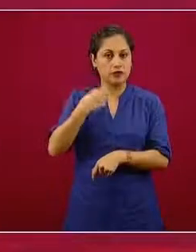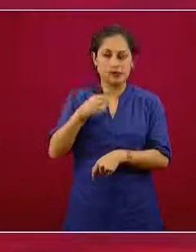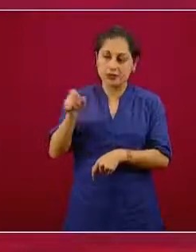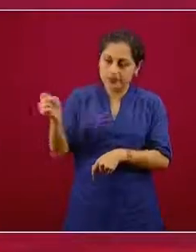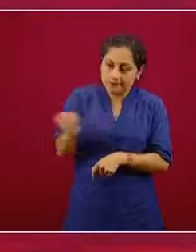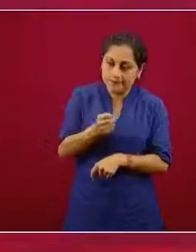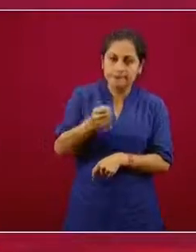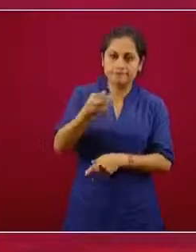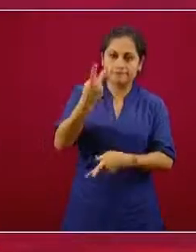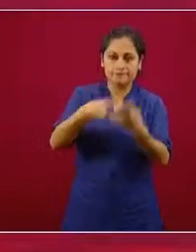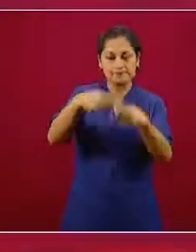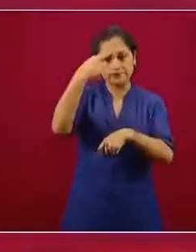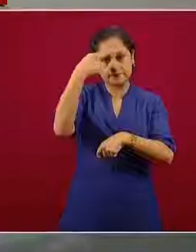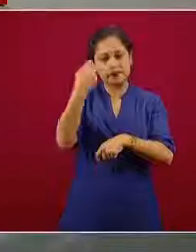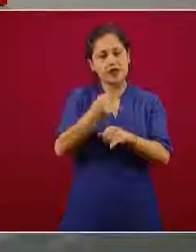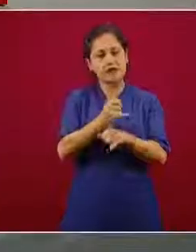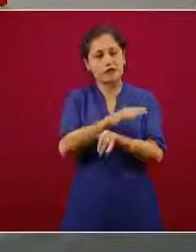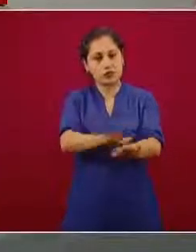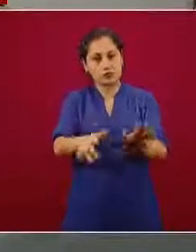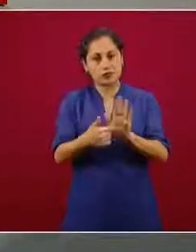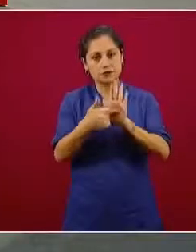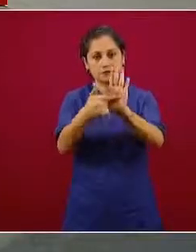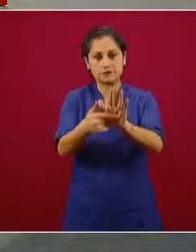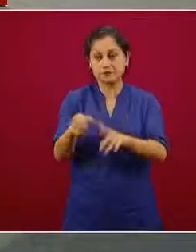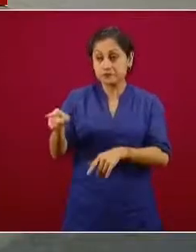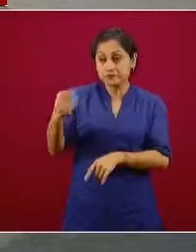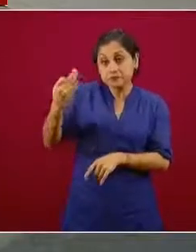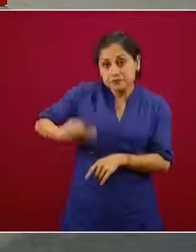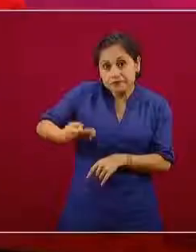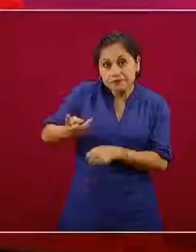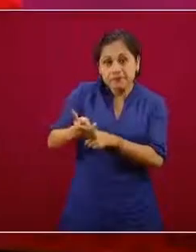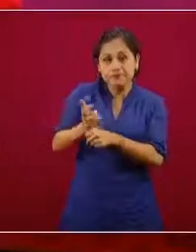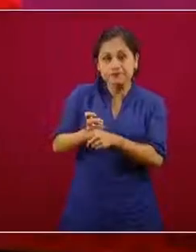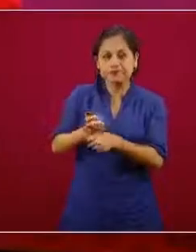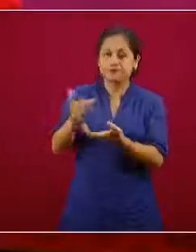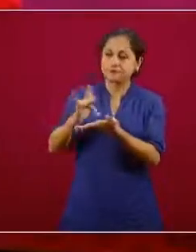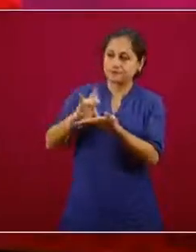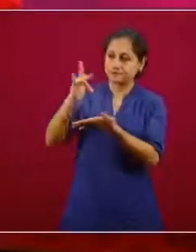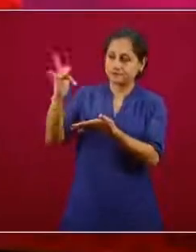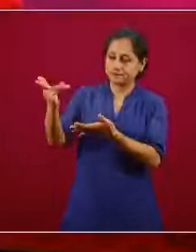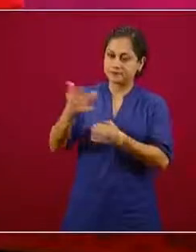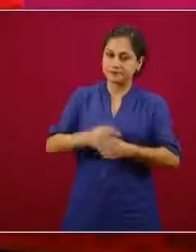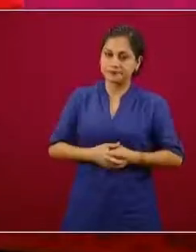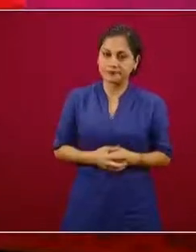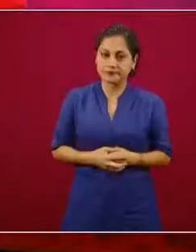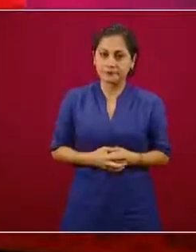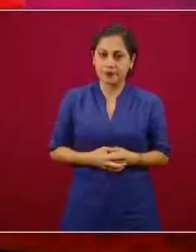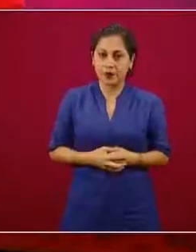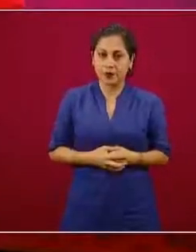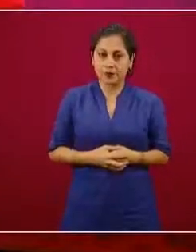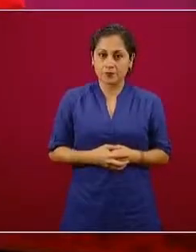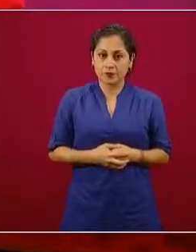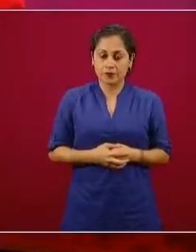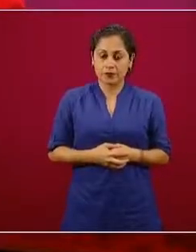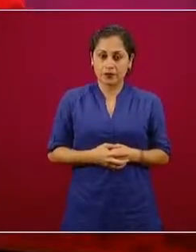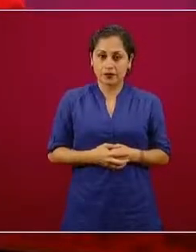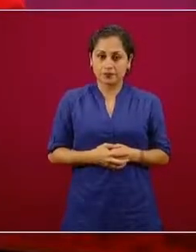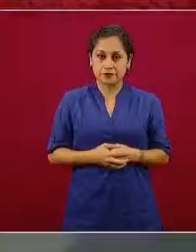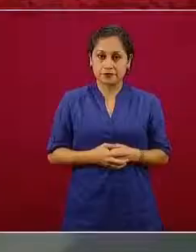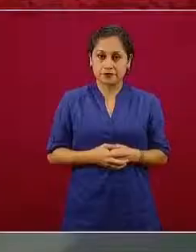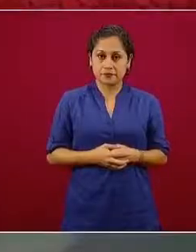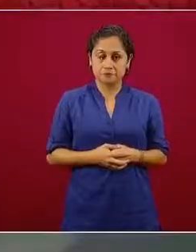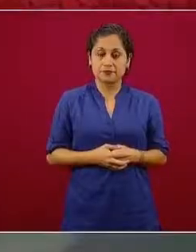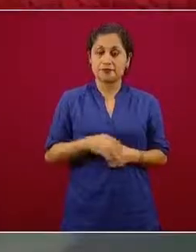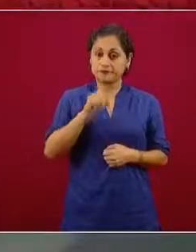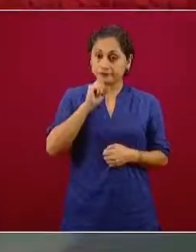todas las tardes y aceptó la doctora la invitación. Muchas gracias, Oli. Entonces le voy a pedir